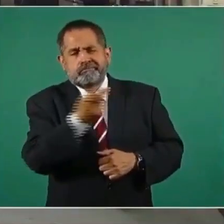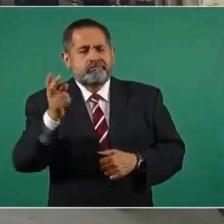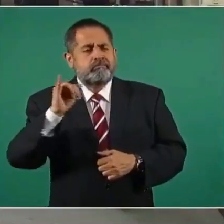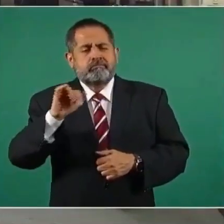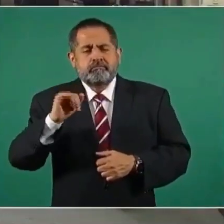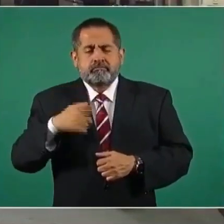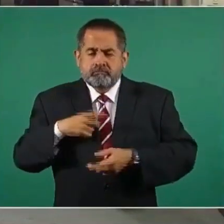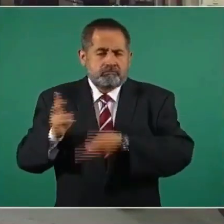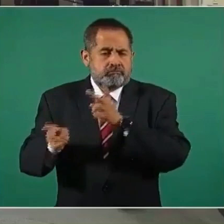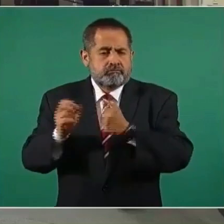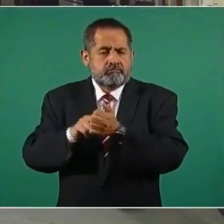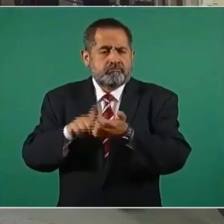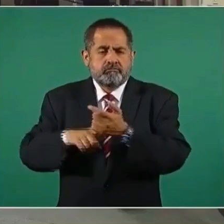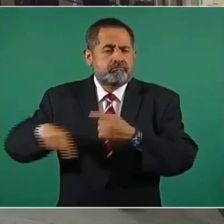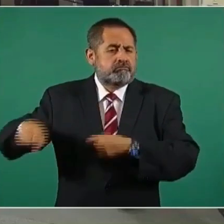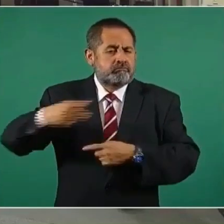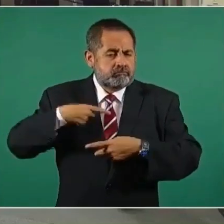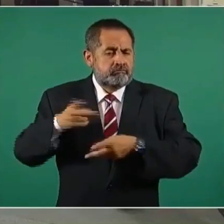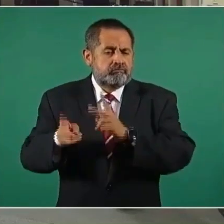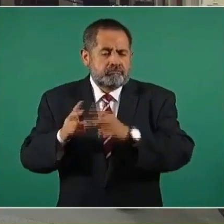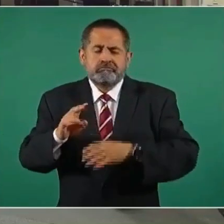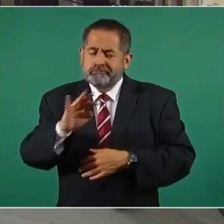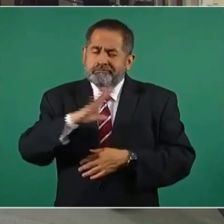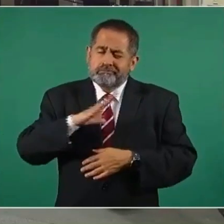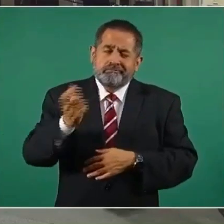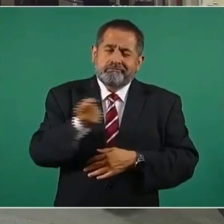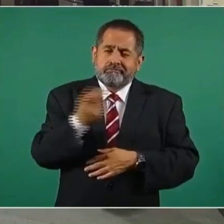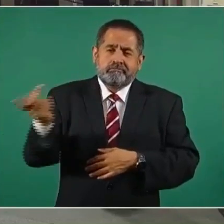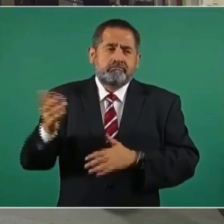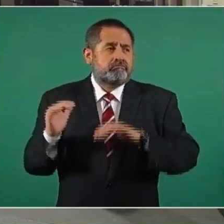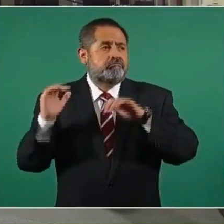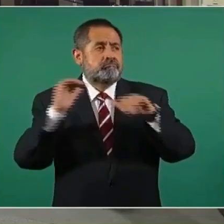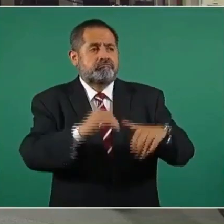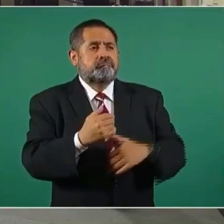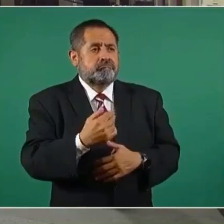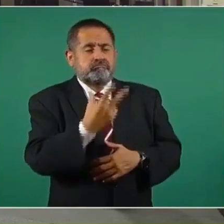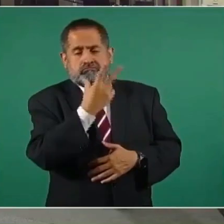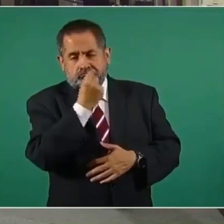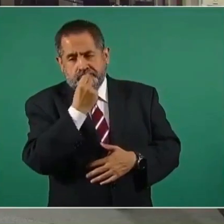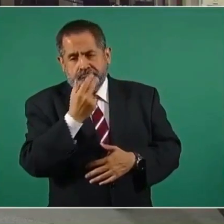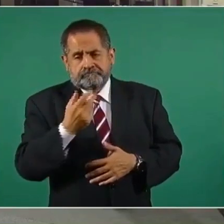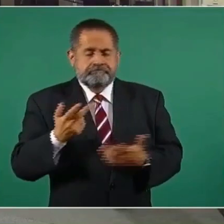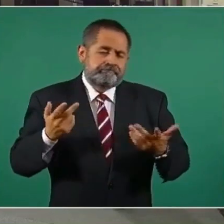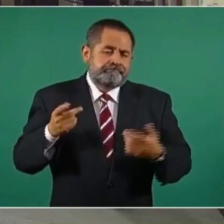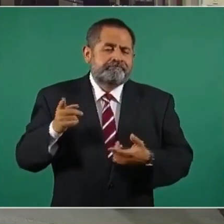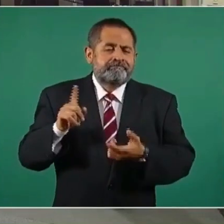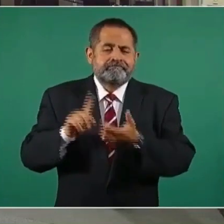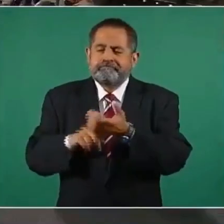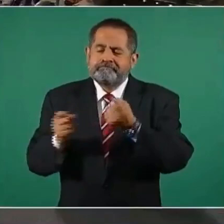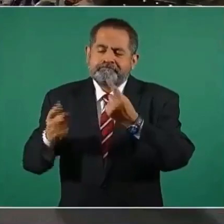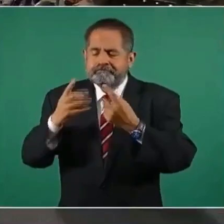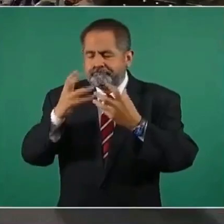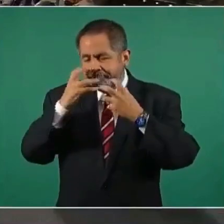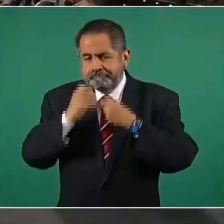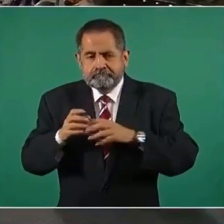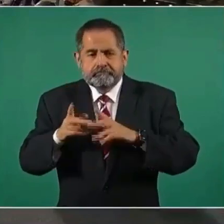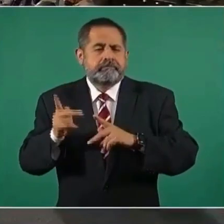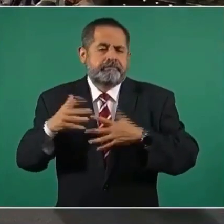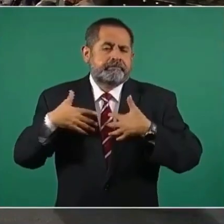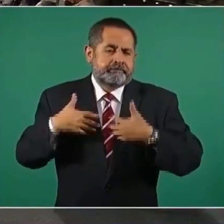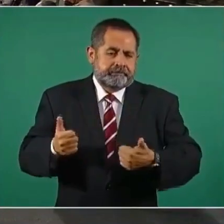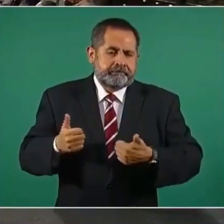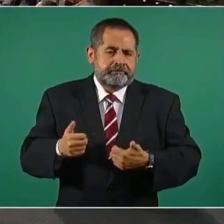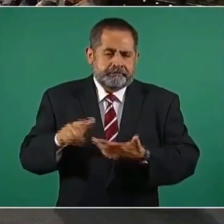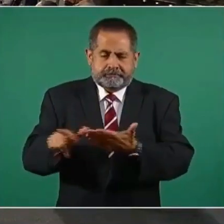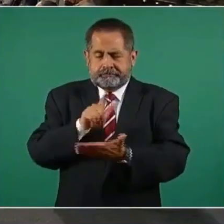incluso platiqué con esa gente y sí, digo, se sienten un poco decepcionados en ese tema, pero entendemos la intención